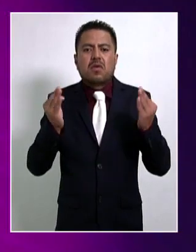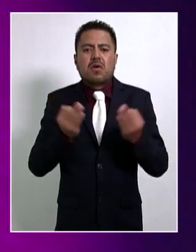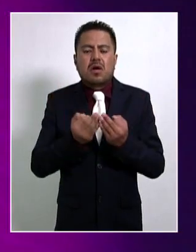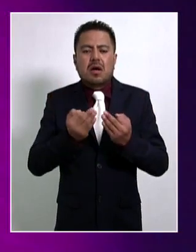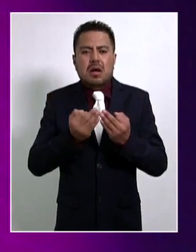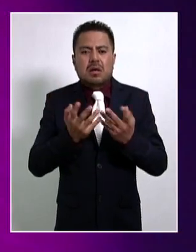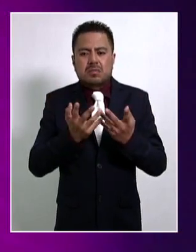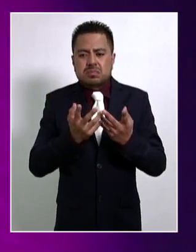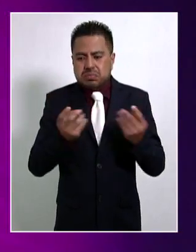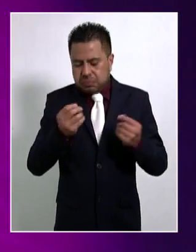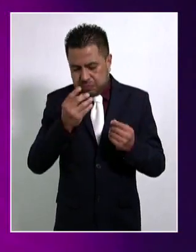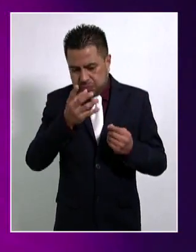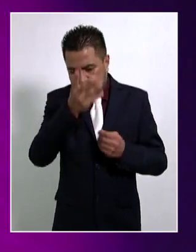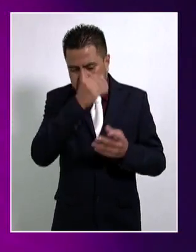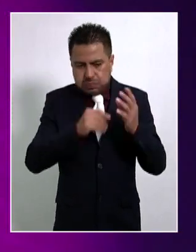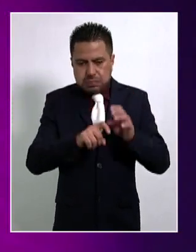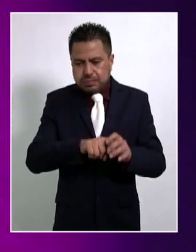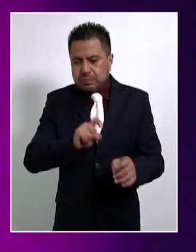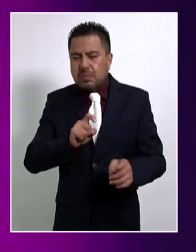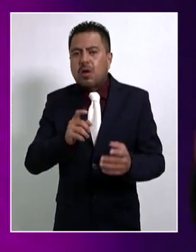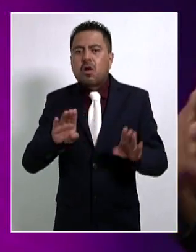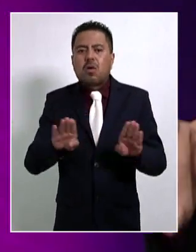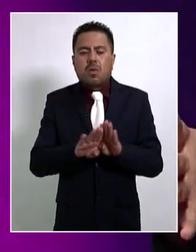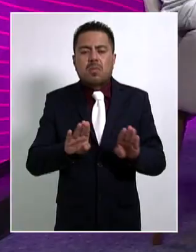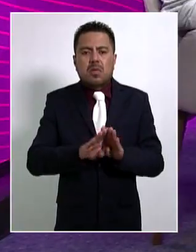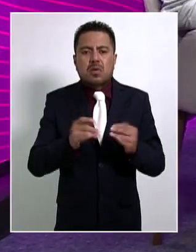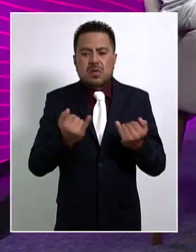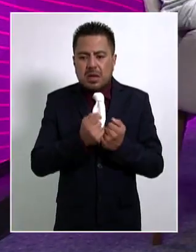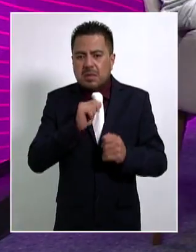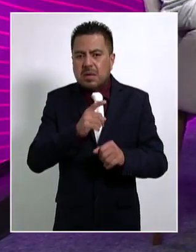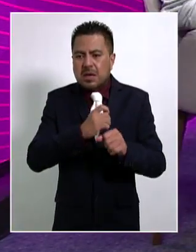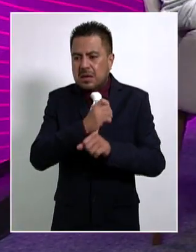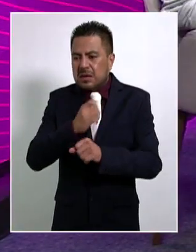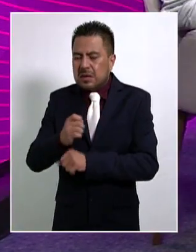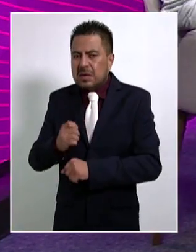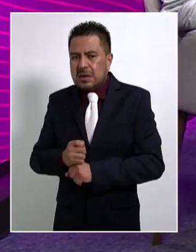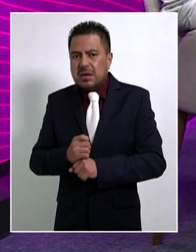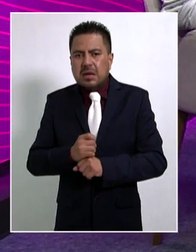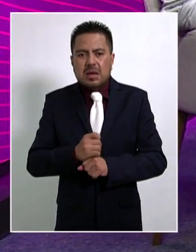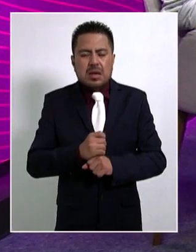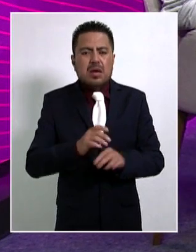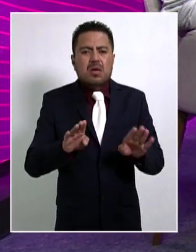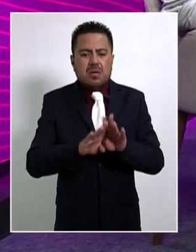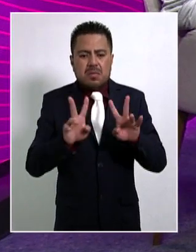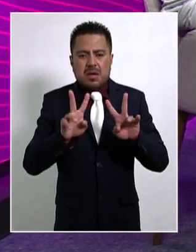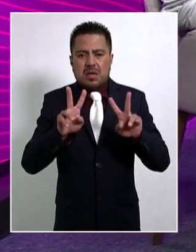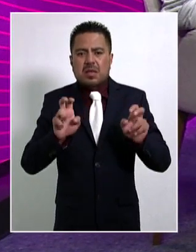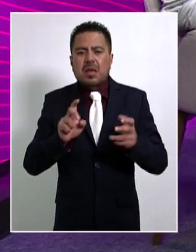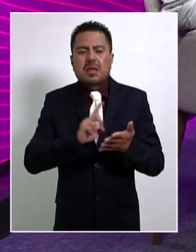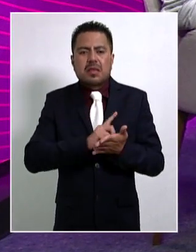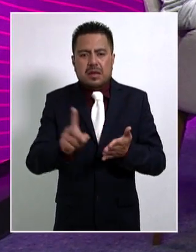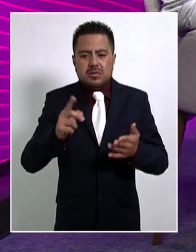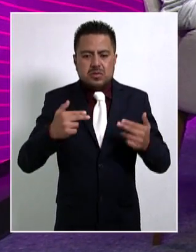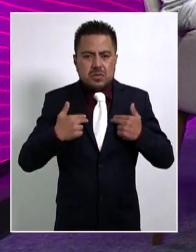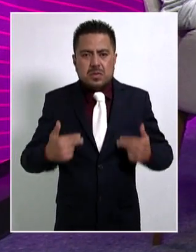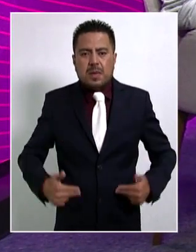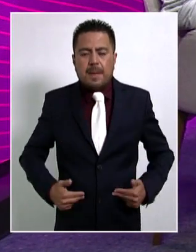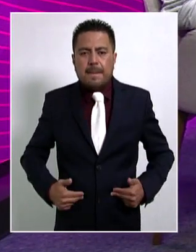de desaprender, ¿no? Y cómo también los estados parte, por ejemplo, en temas de derechos